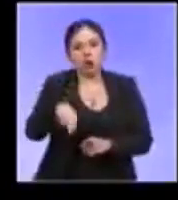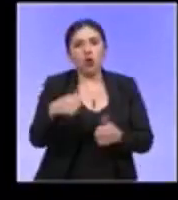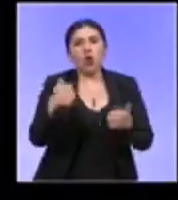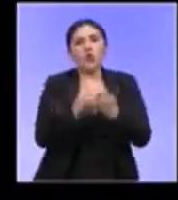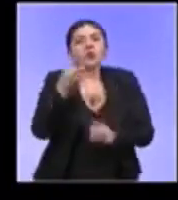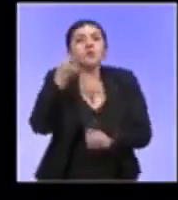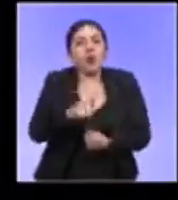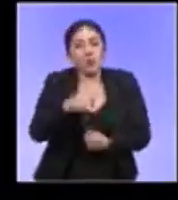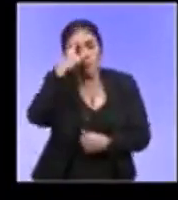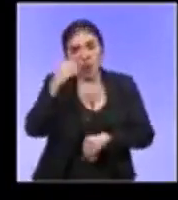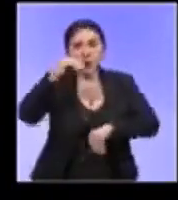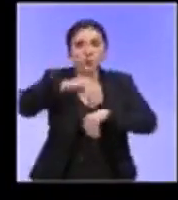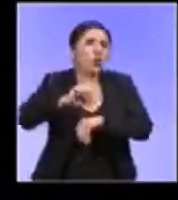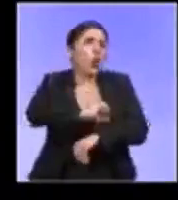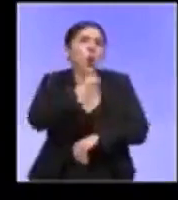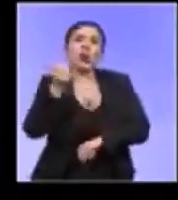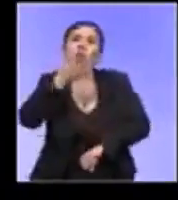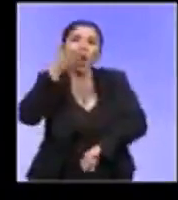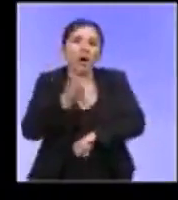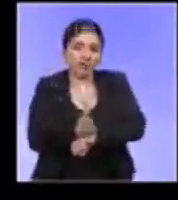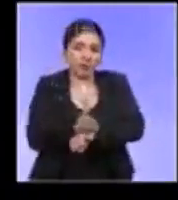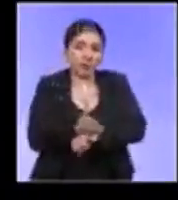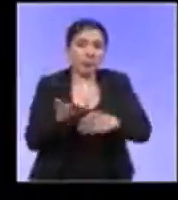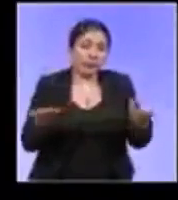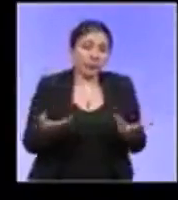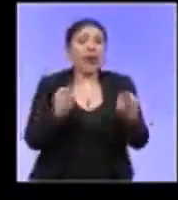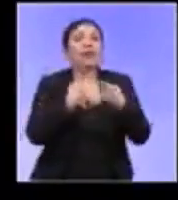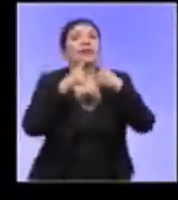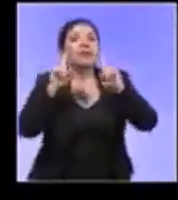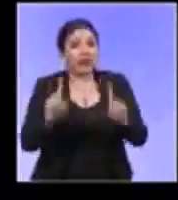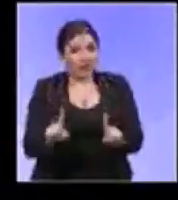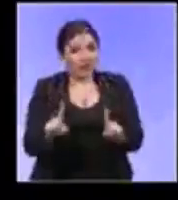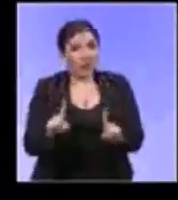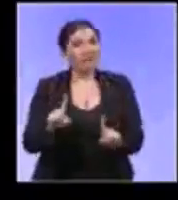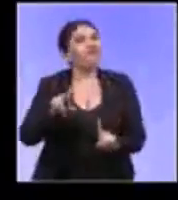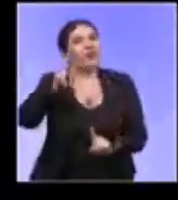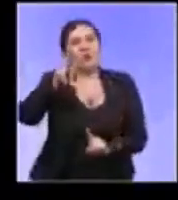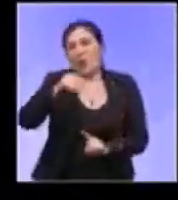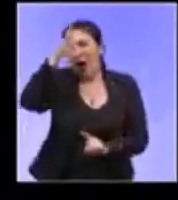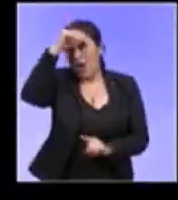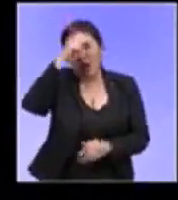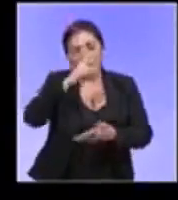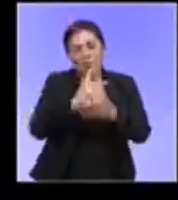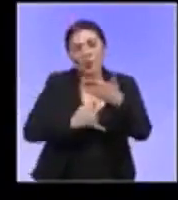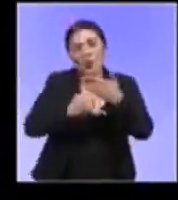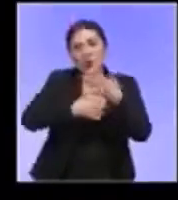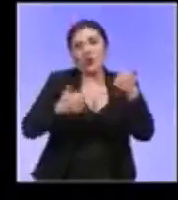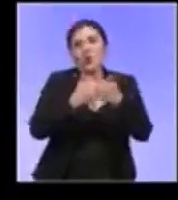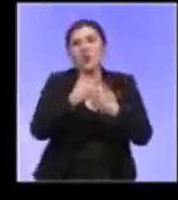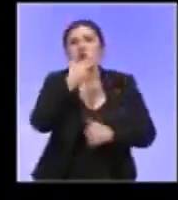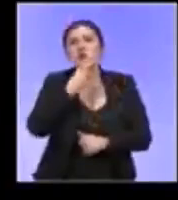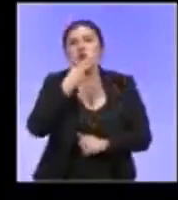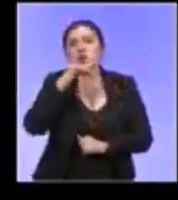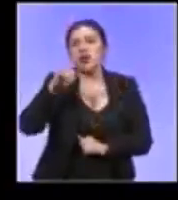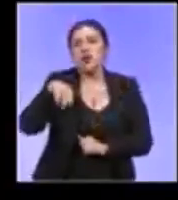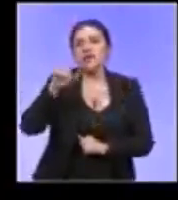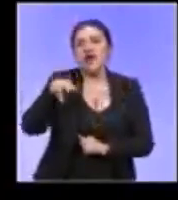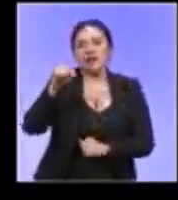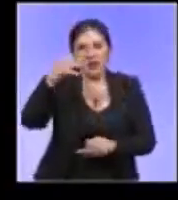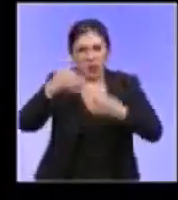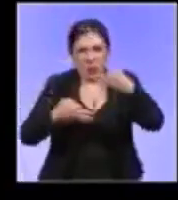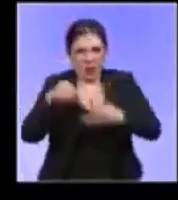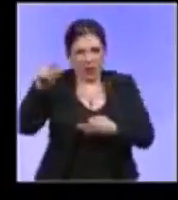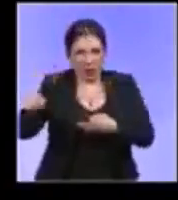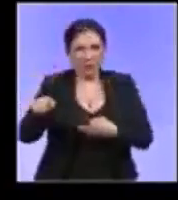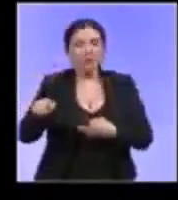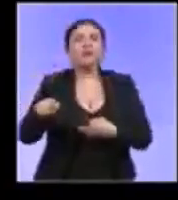que se le imponga otra sanción por el contrario me aparto del proyecto del magistrado infante gonzález en